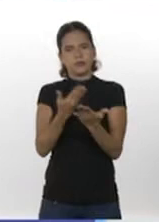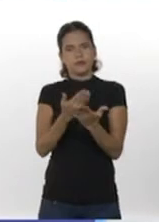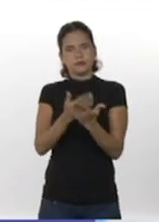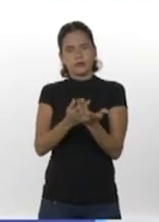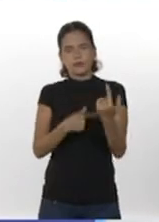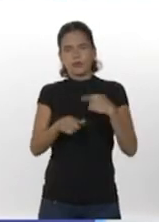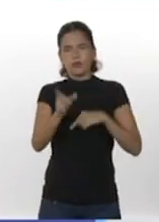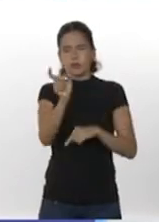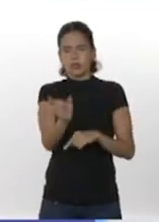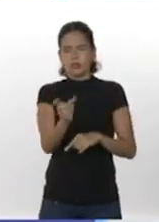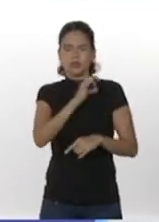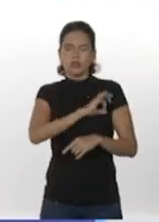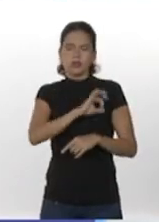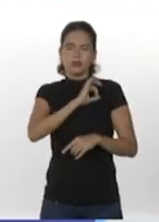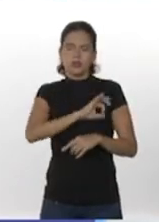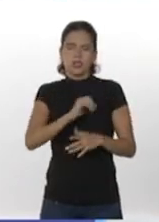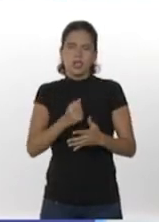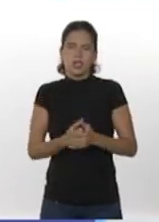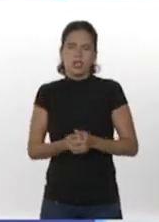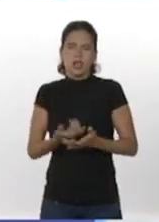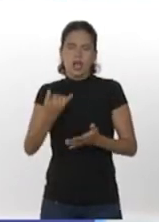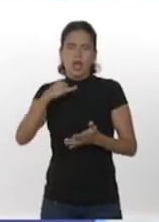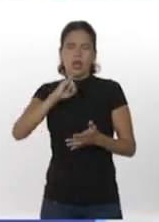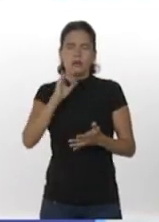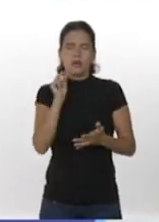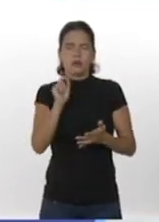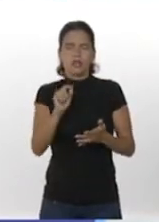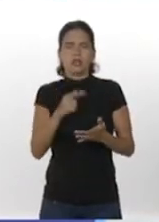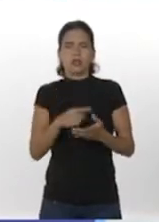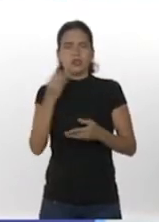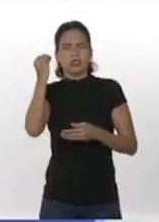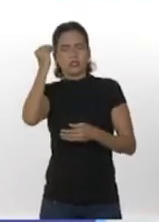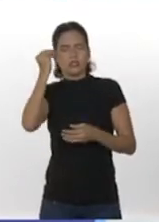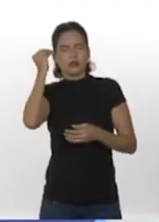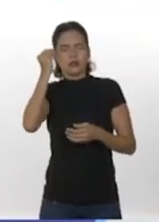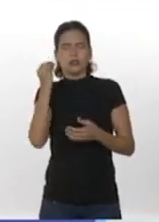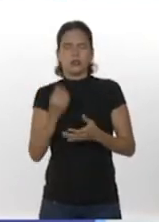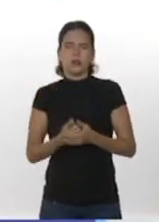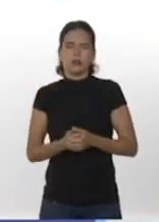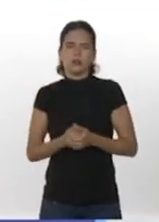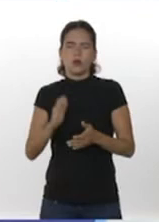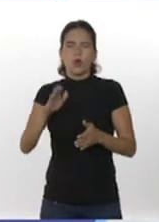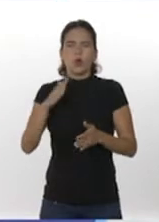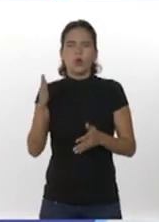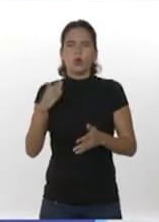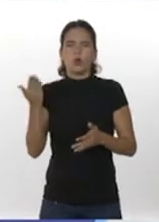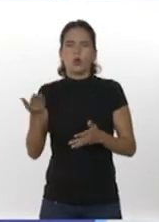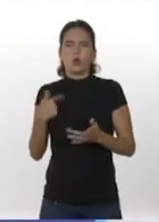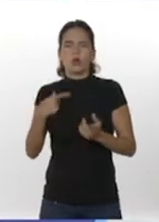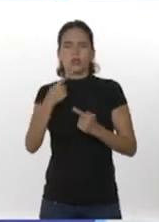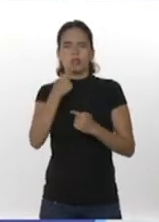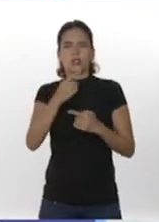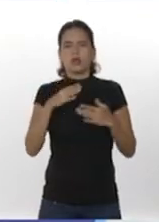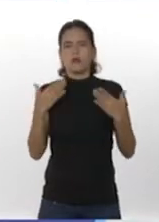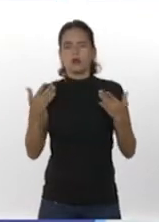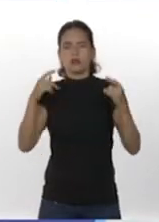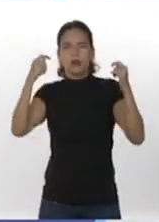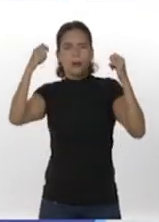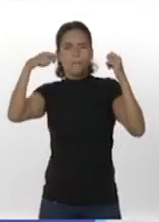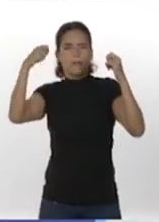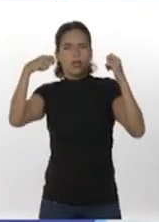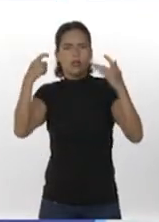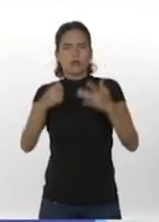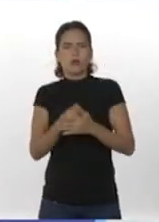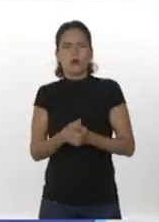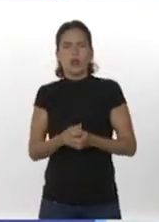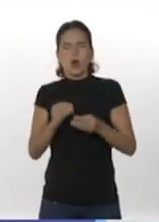o prototipos de personas y de sociedades. En algunos casos hace reflexión cuando digamos que